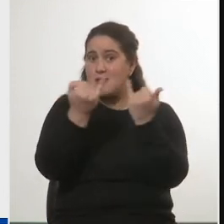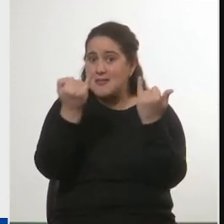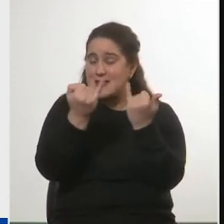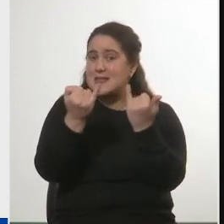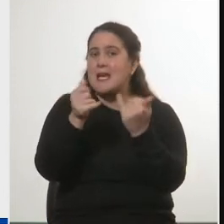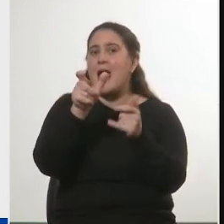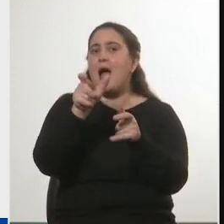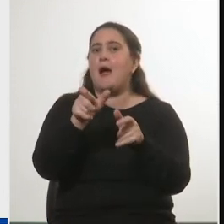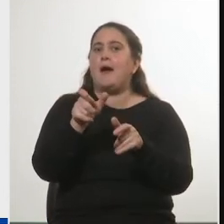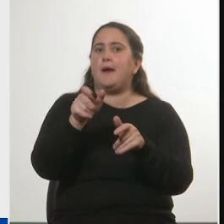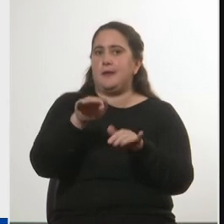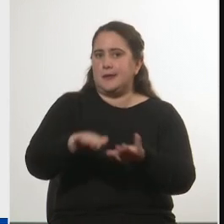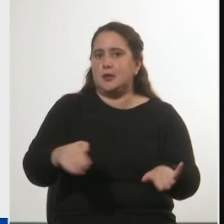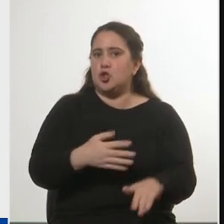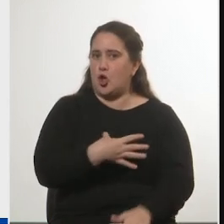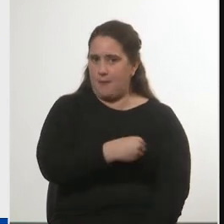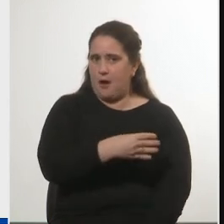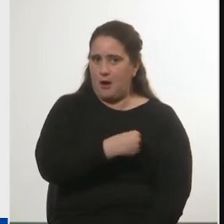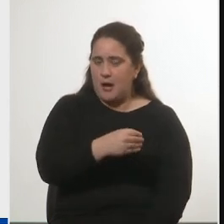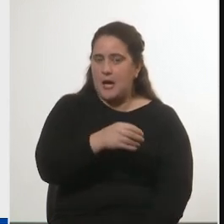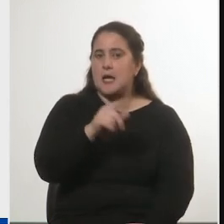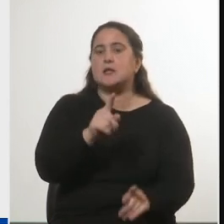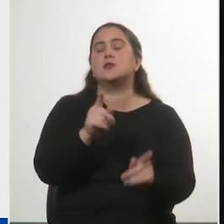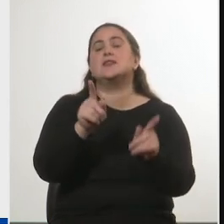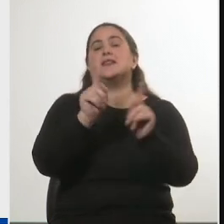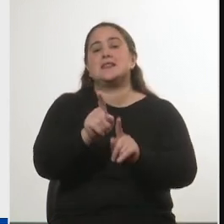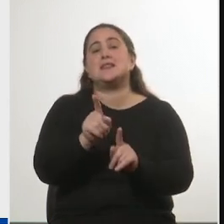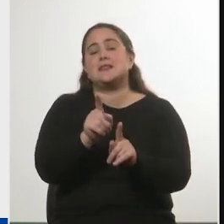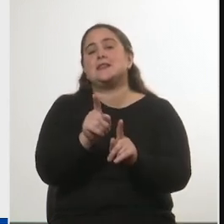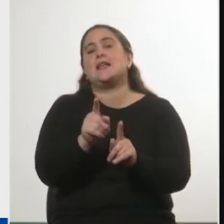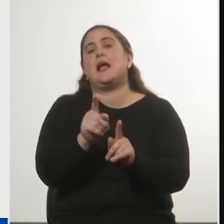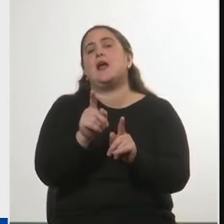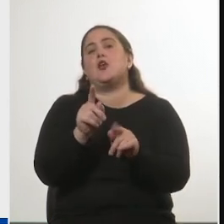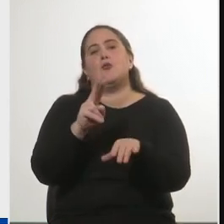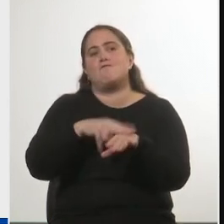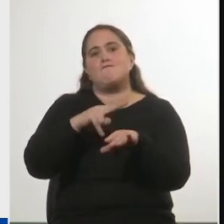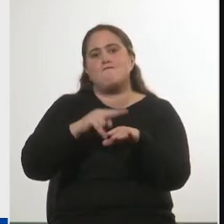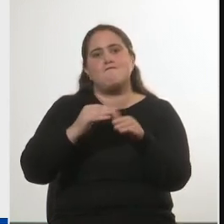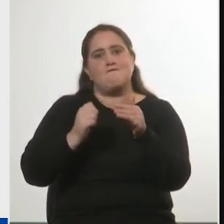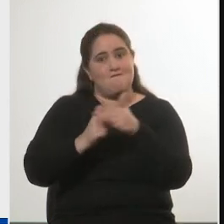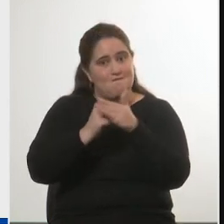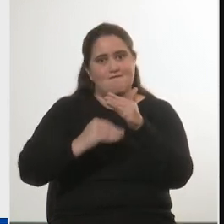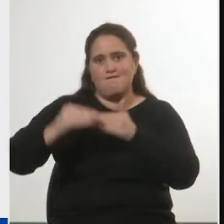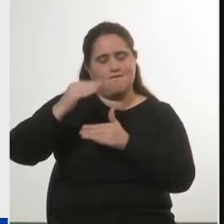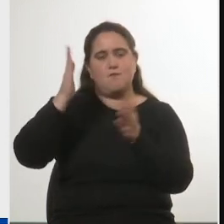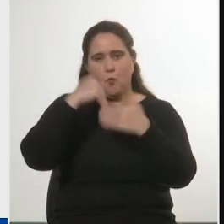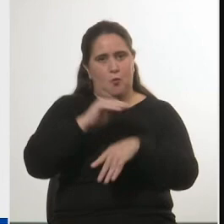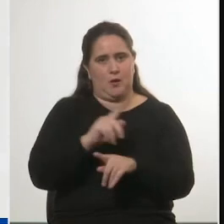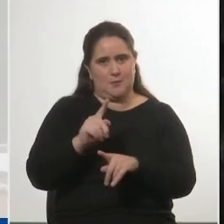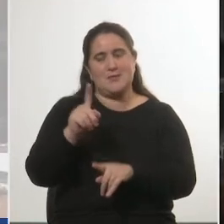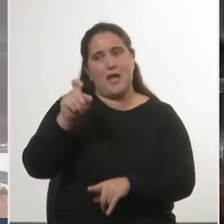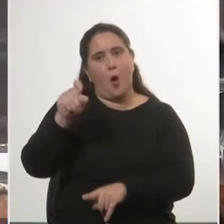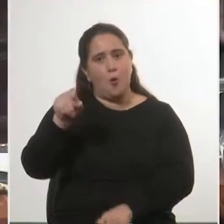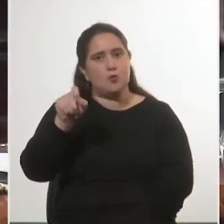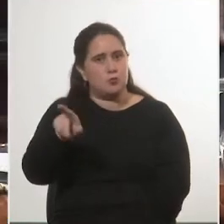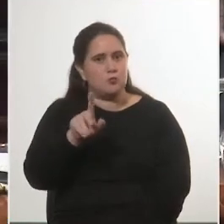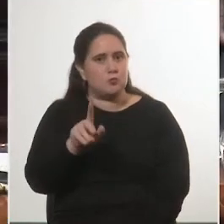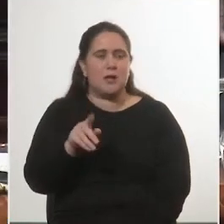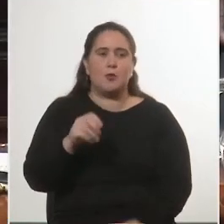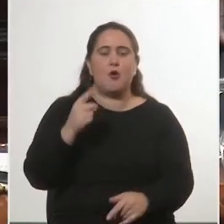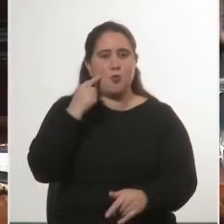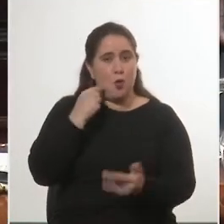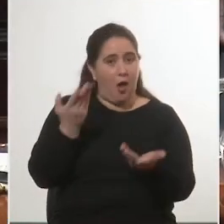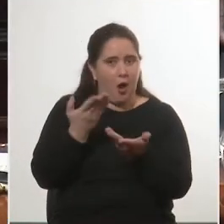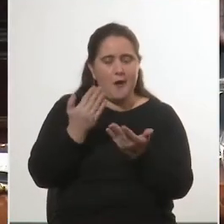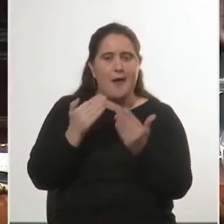lactantes no podrá exceder el valor diario recomendado en caso de que se utilice agua de OCE con los